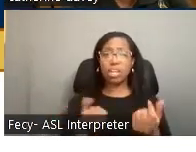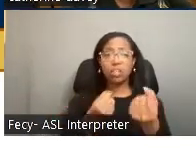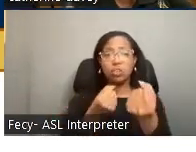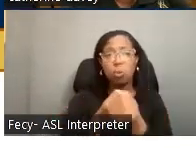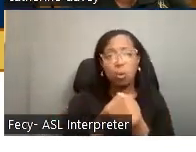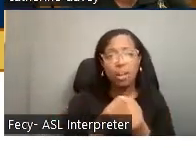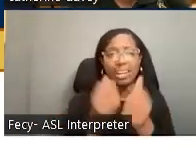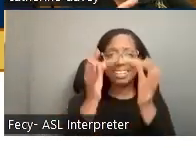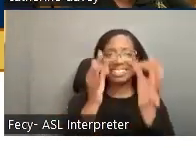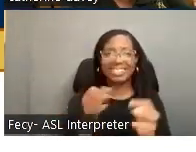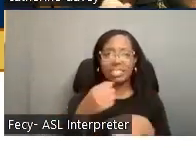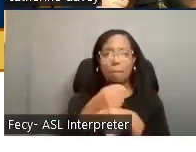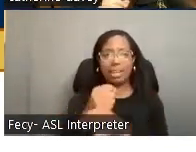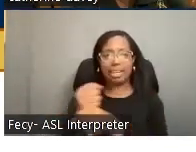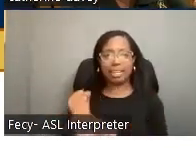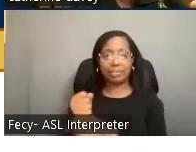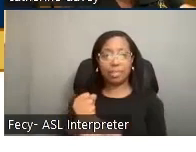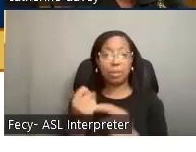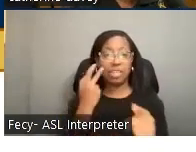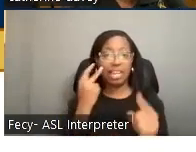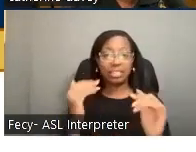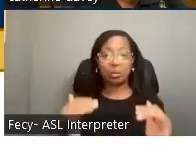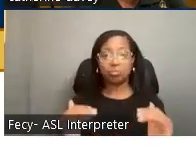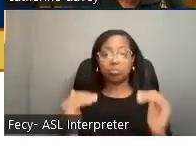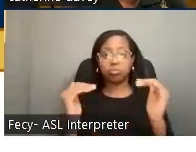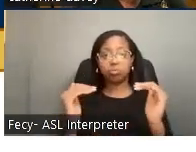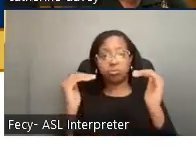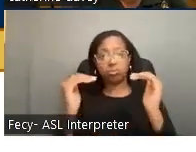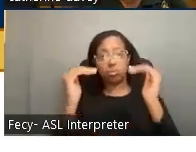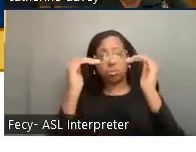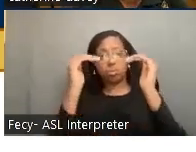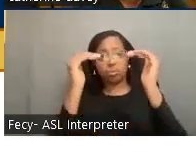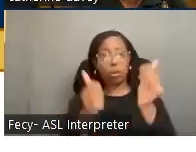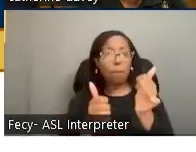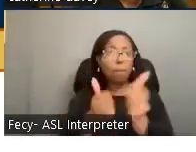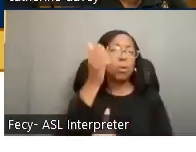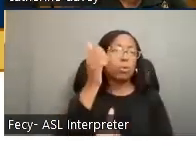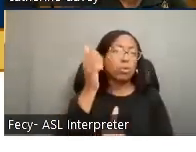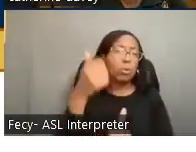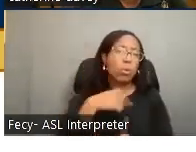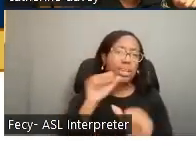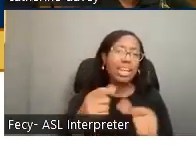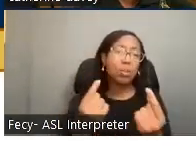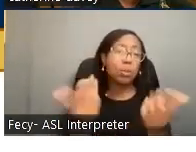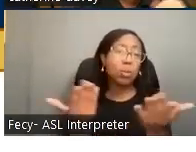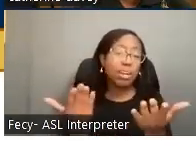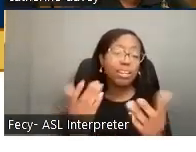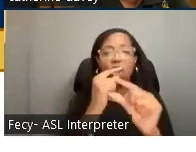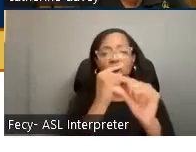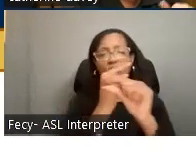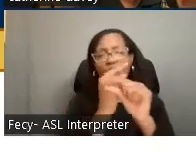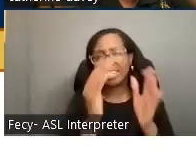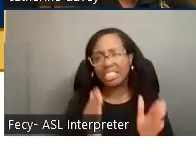es toma de decisiones apoyada. Voy a explicarles en un momento, pero hasta arriba de todo, lo más restrictivo, y eso sería